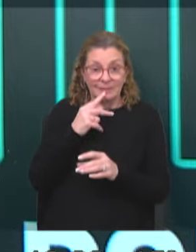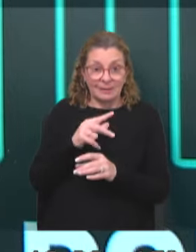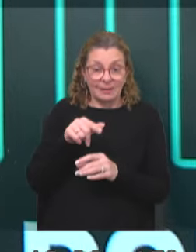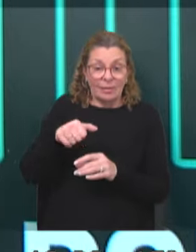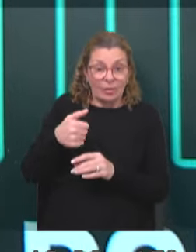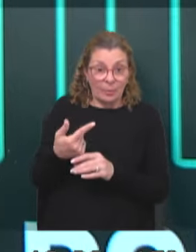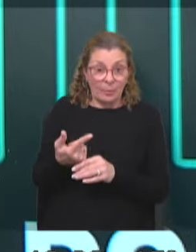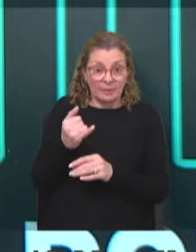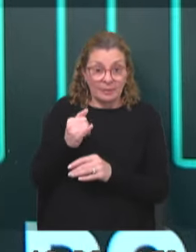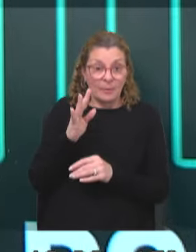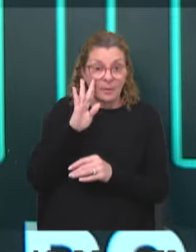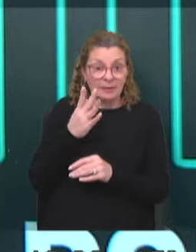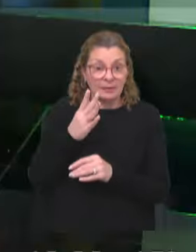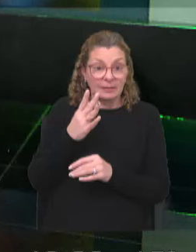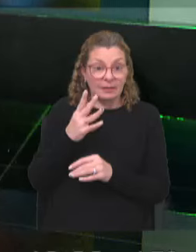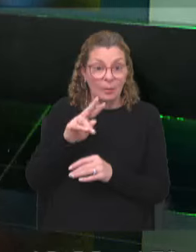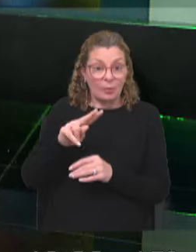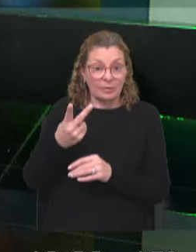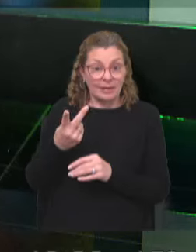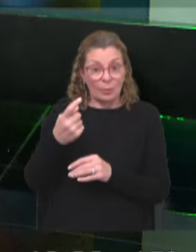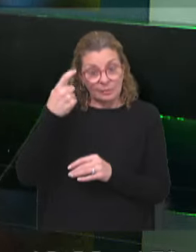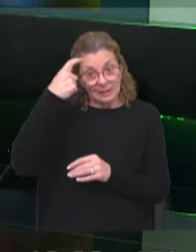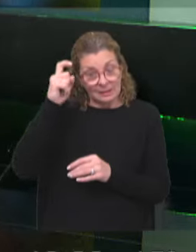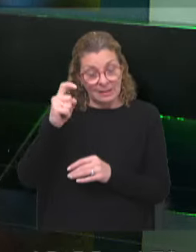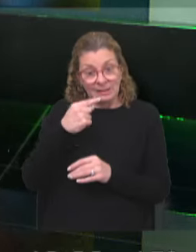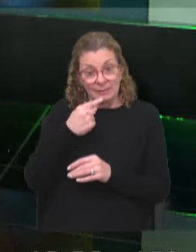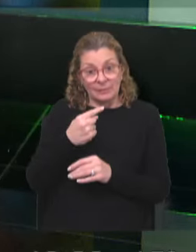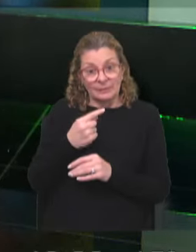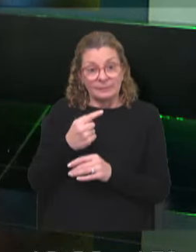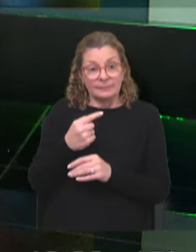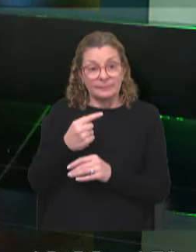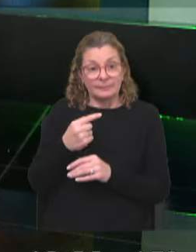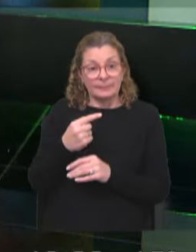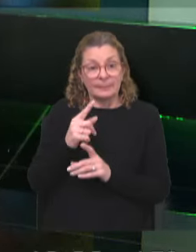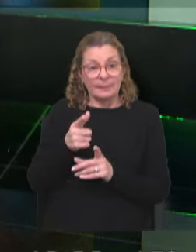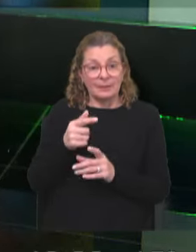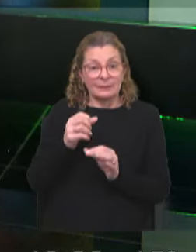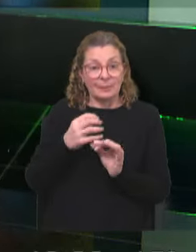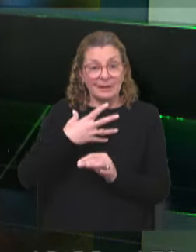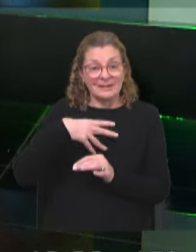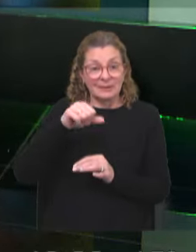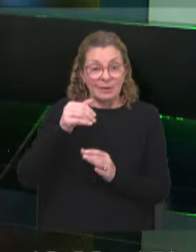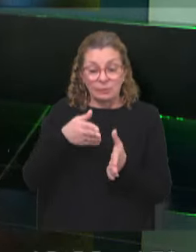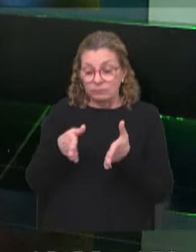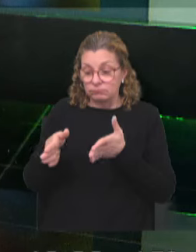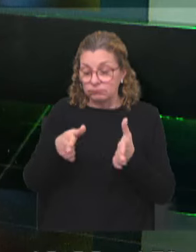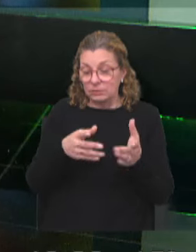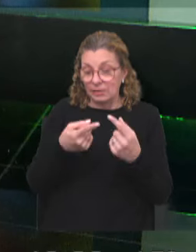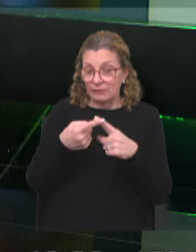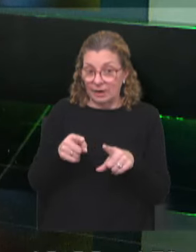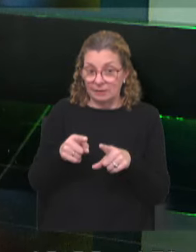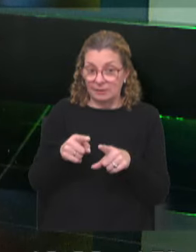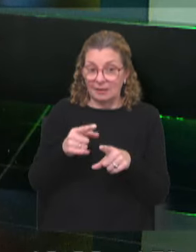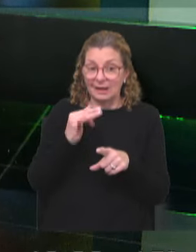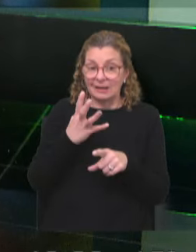siguientes parecen más ir en una segunda idea digamos o por lo menos en que está llevando su ruta y su ruta